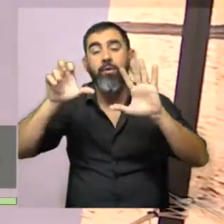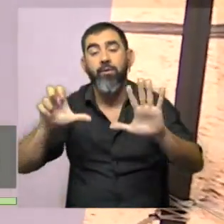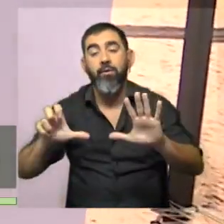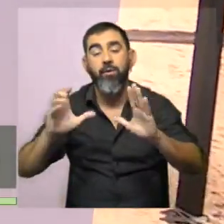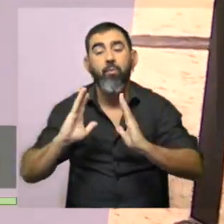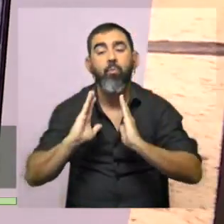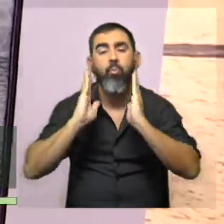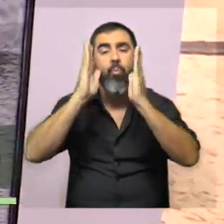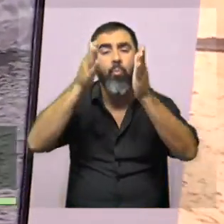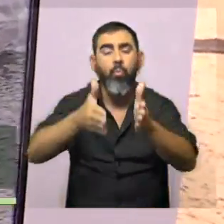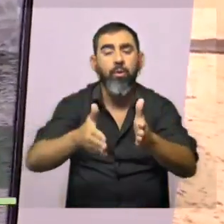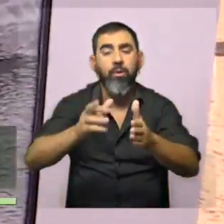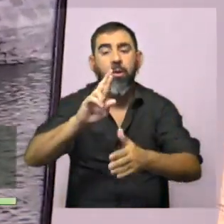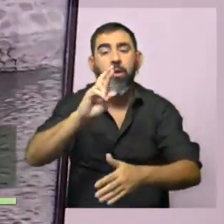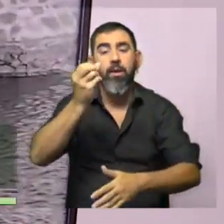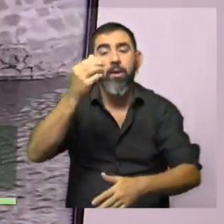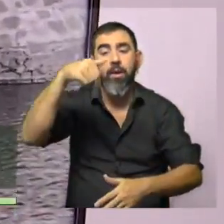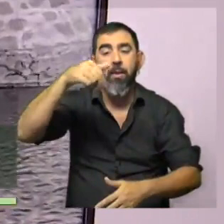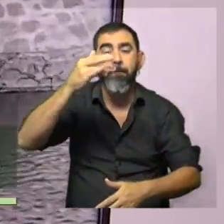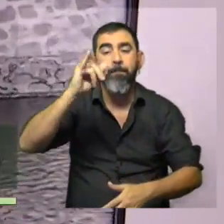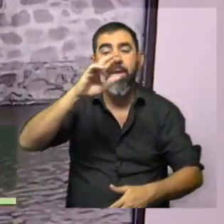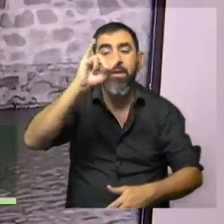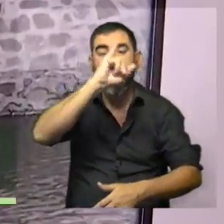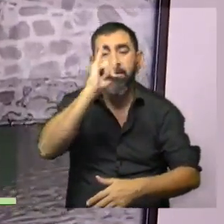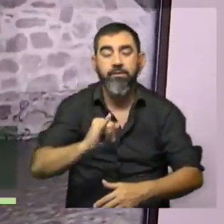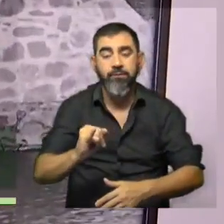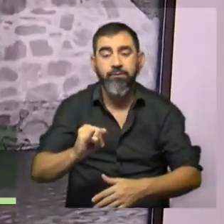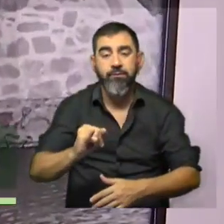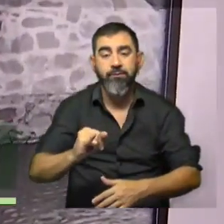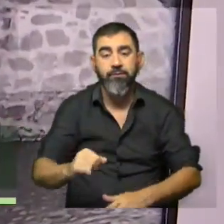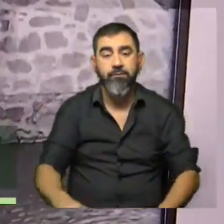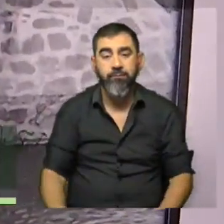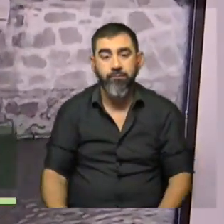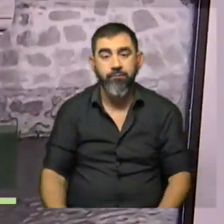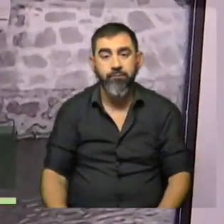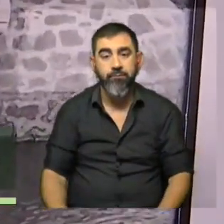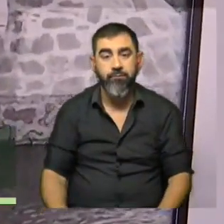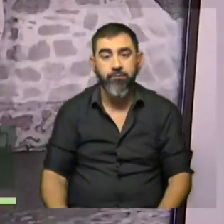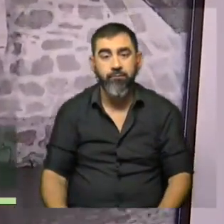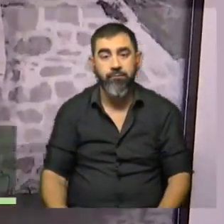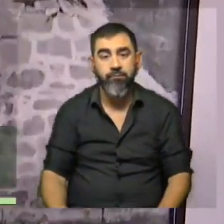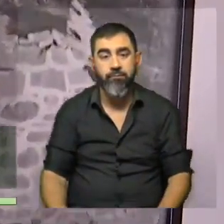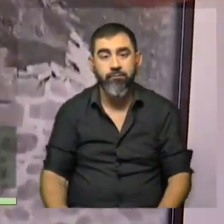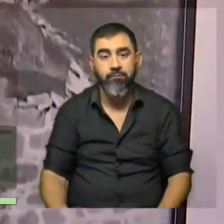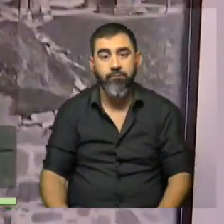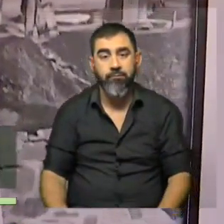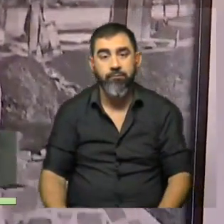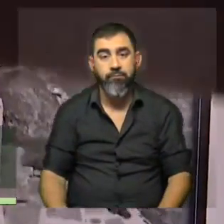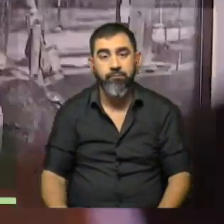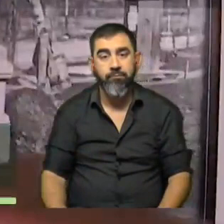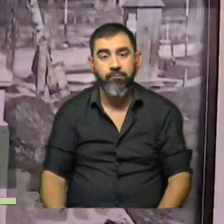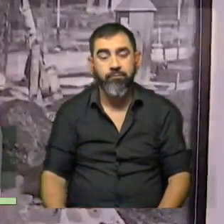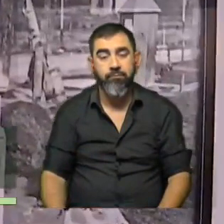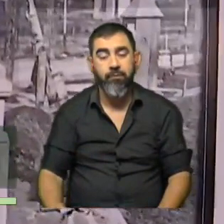de Carlos María Ramírez allí sobre el arroyo pantanoso y miren ustedes aquí arriba no lo el distinto